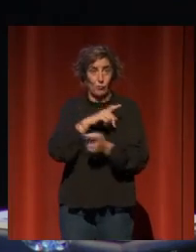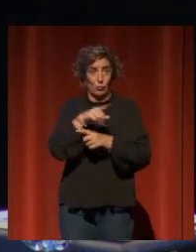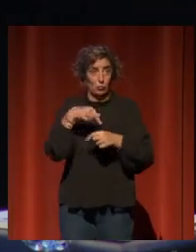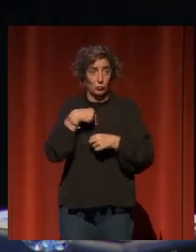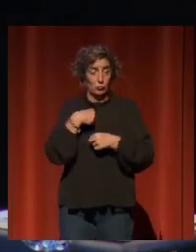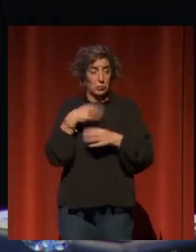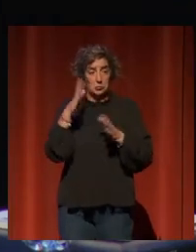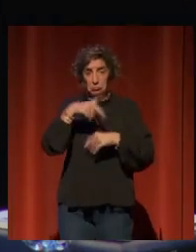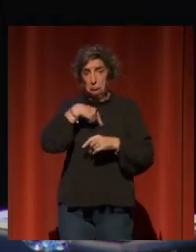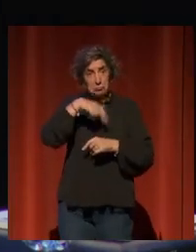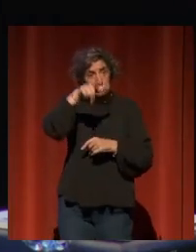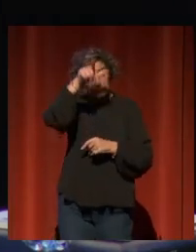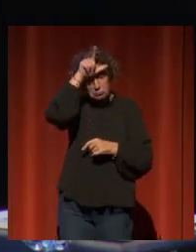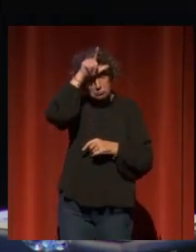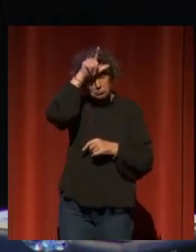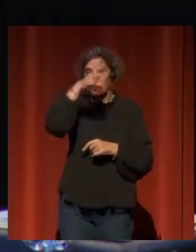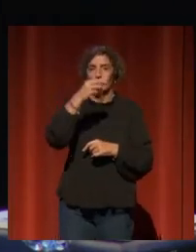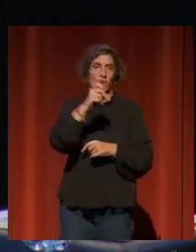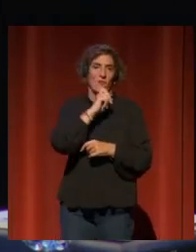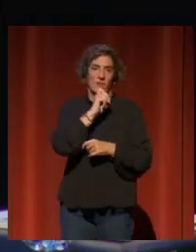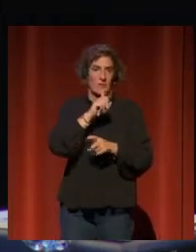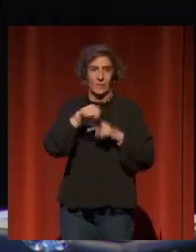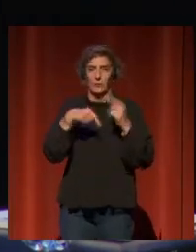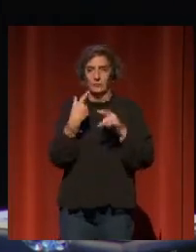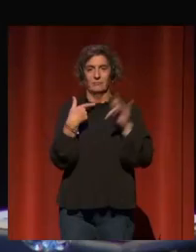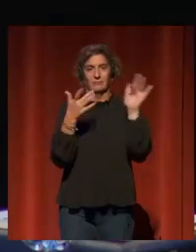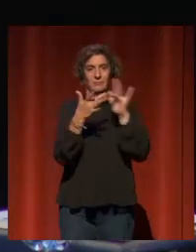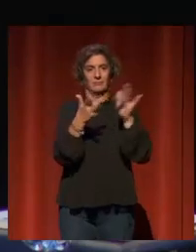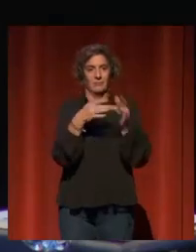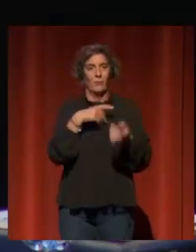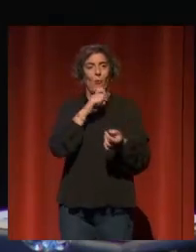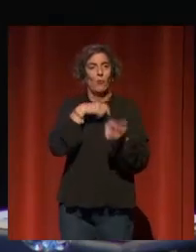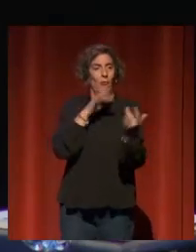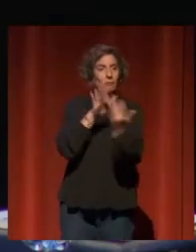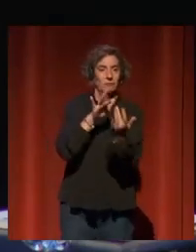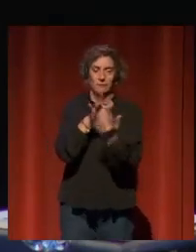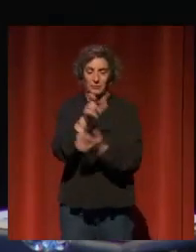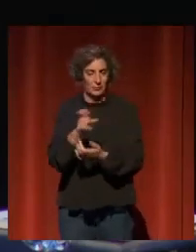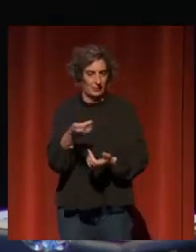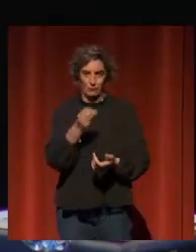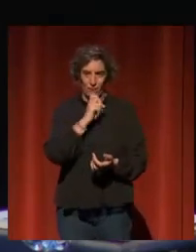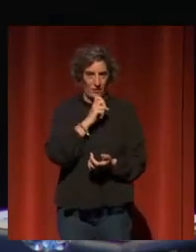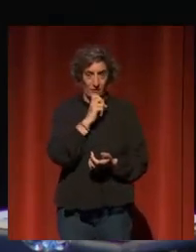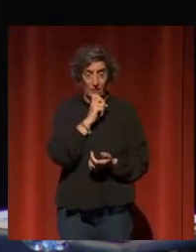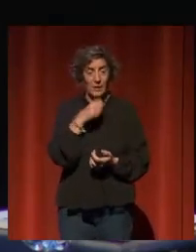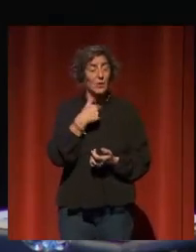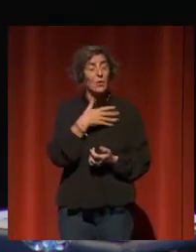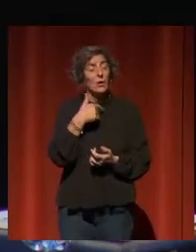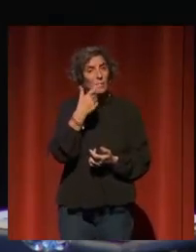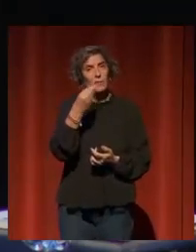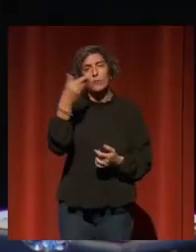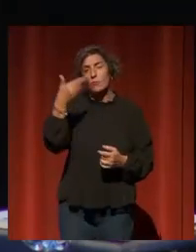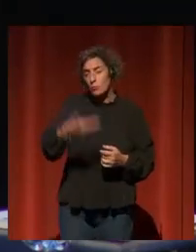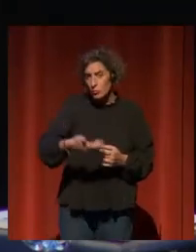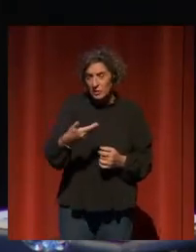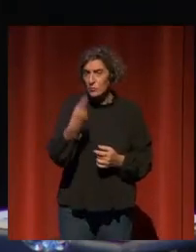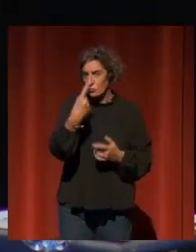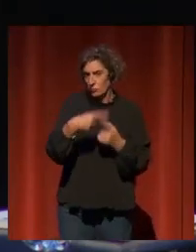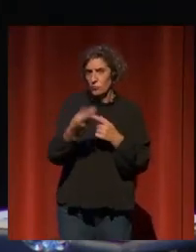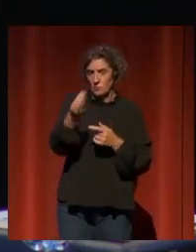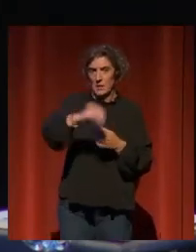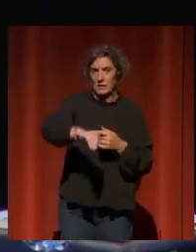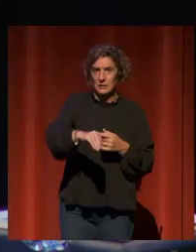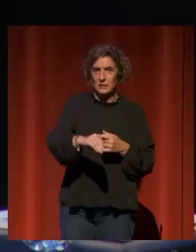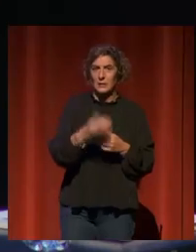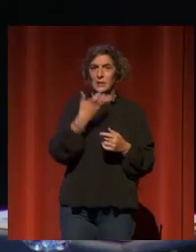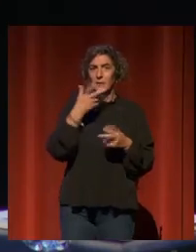estarmos disponibles para hablar con las personas yo quiero e decir una cosa más que es muy importante